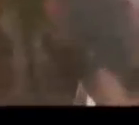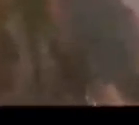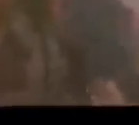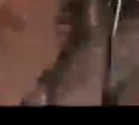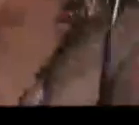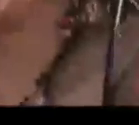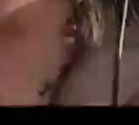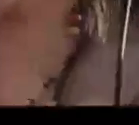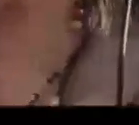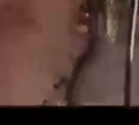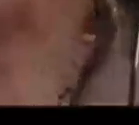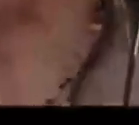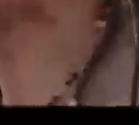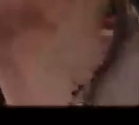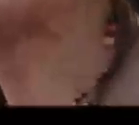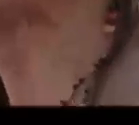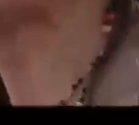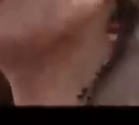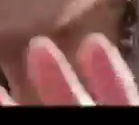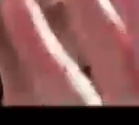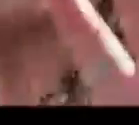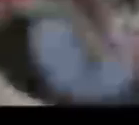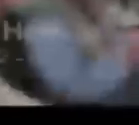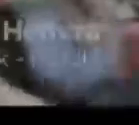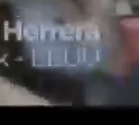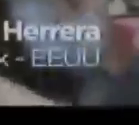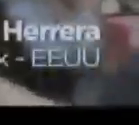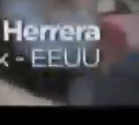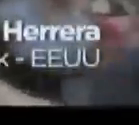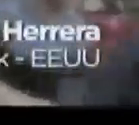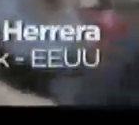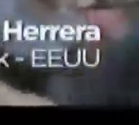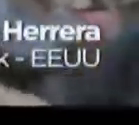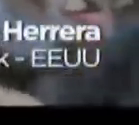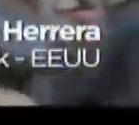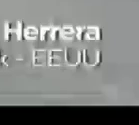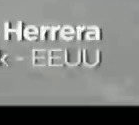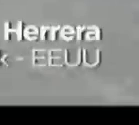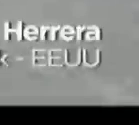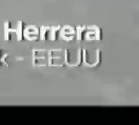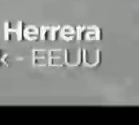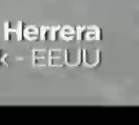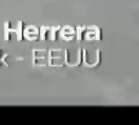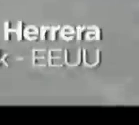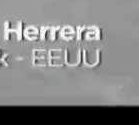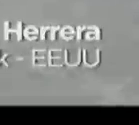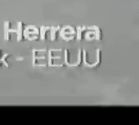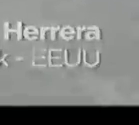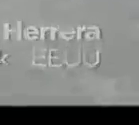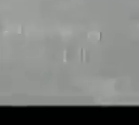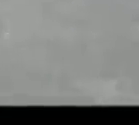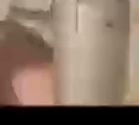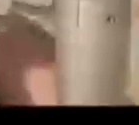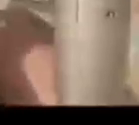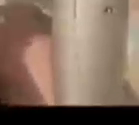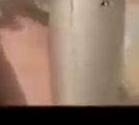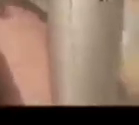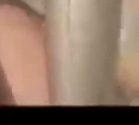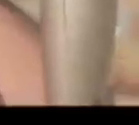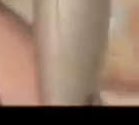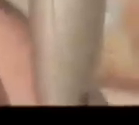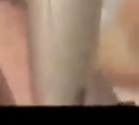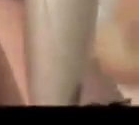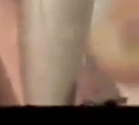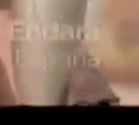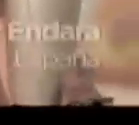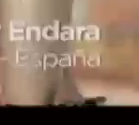Los colores, cada pueblo tiene su sabor. sabor, un